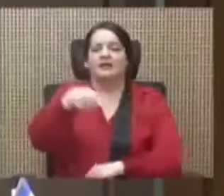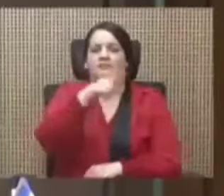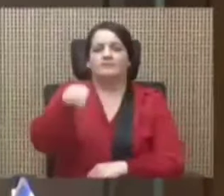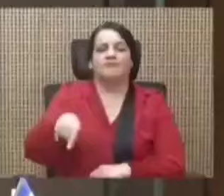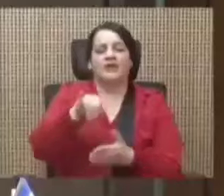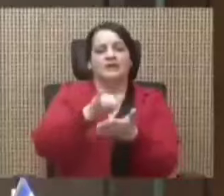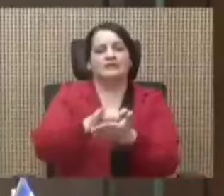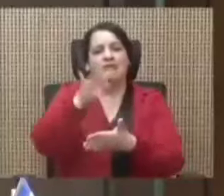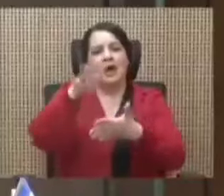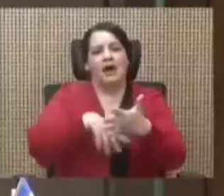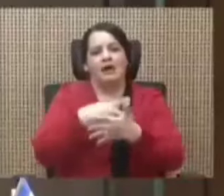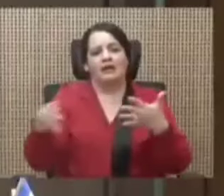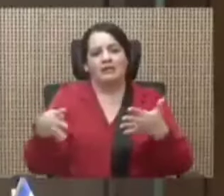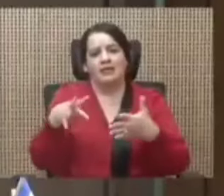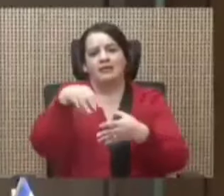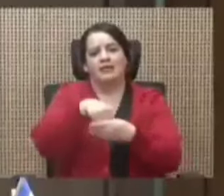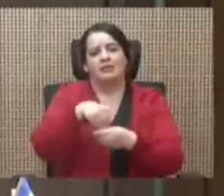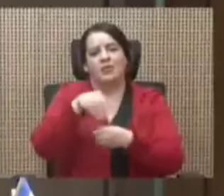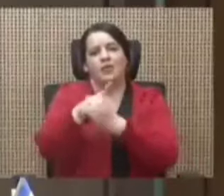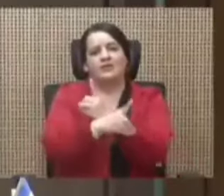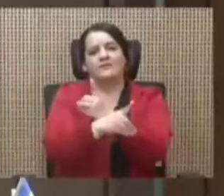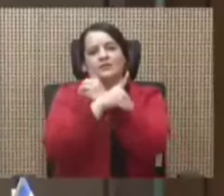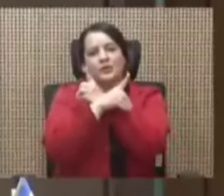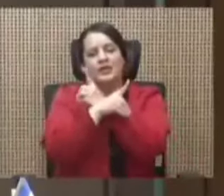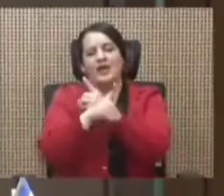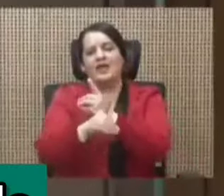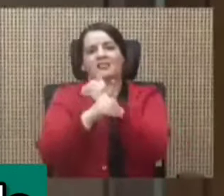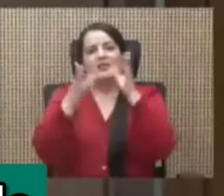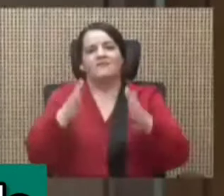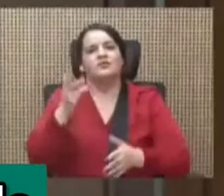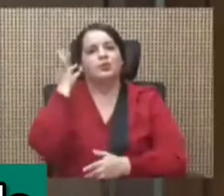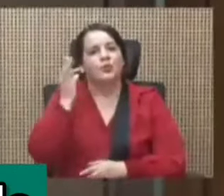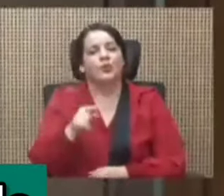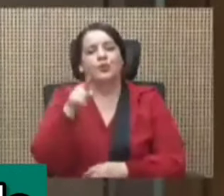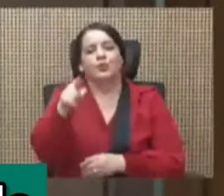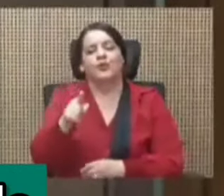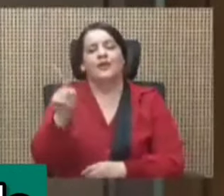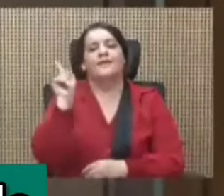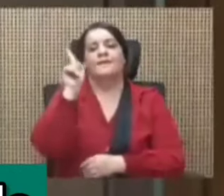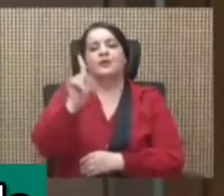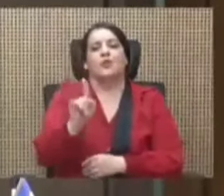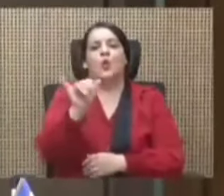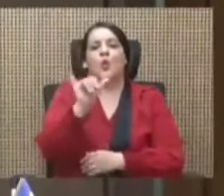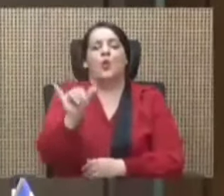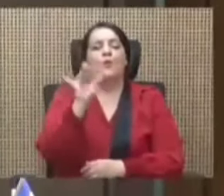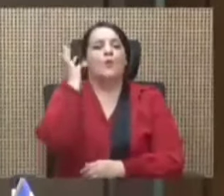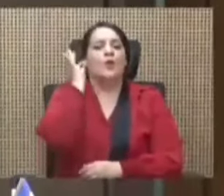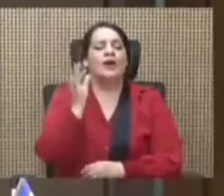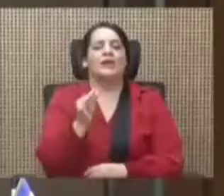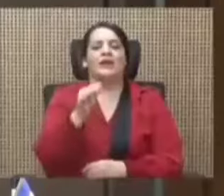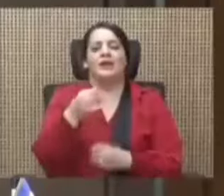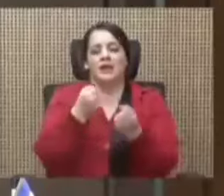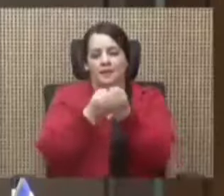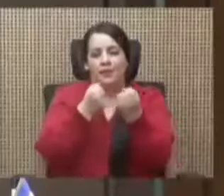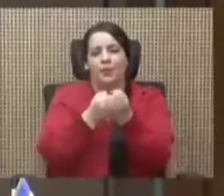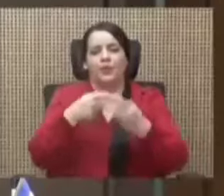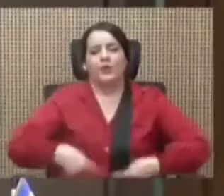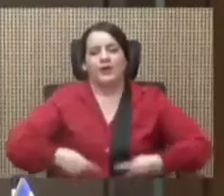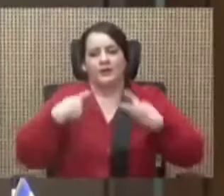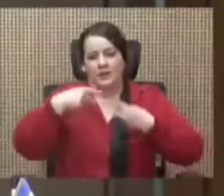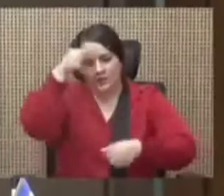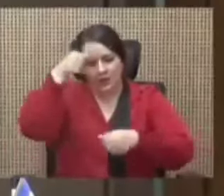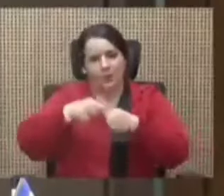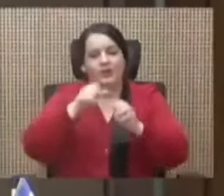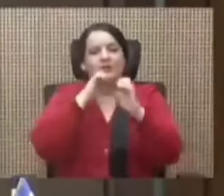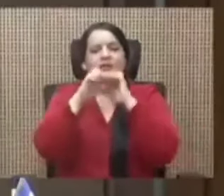agenda dentro de la Defensoría. Señora defensora, usted se presentó como una mujer provida, lo recuerdo en las entrevistas que se le